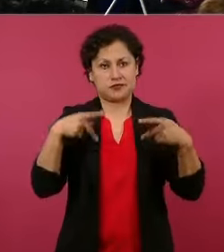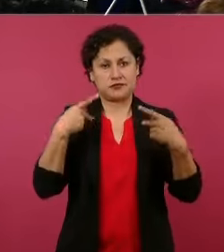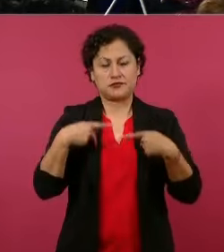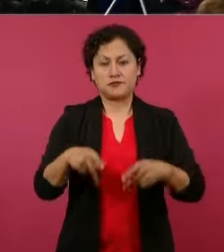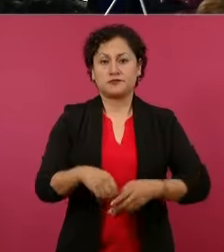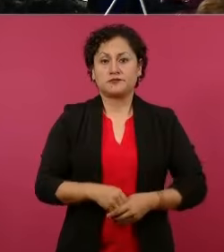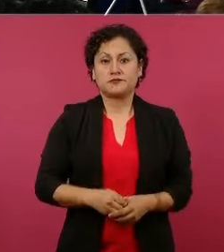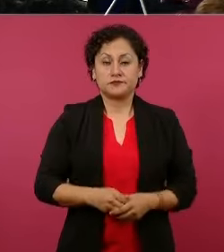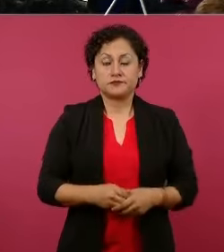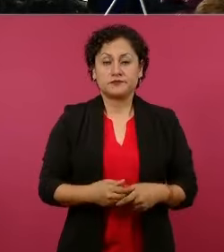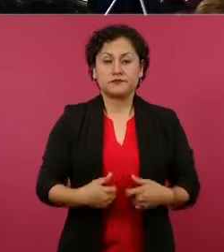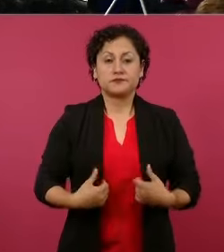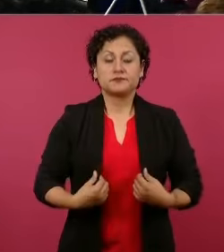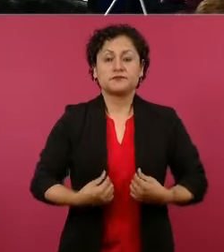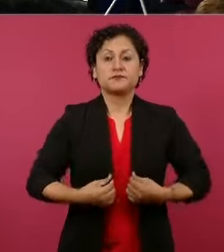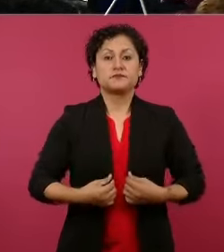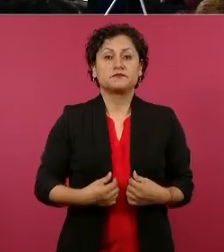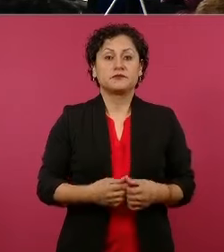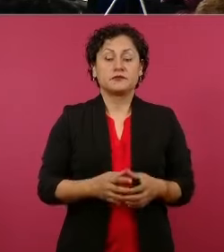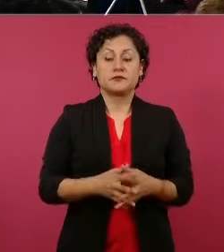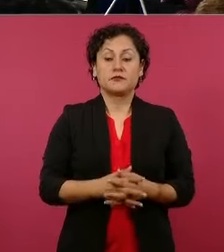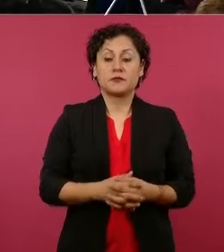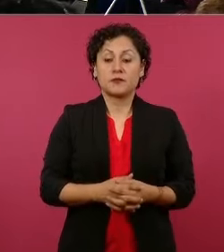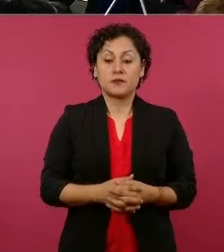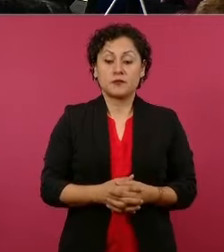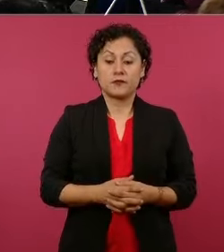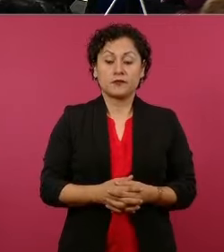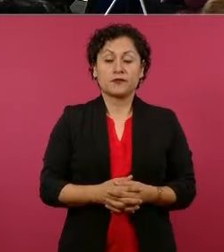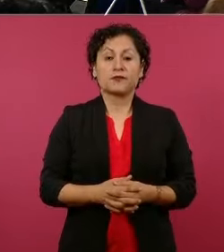ayuda como decía